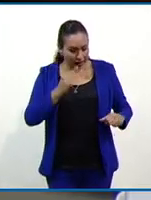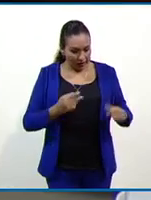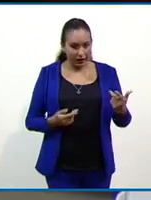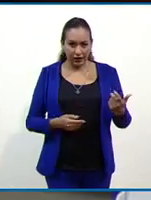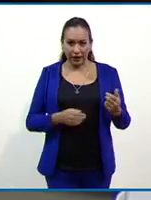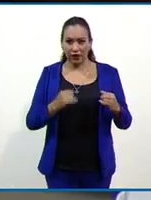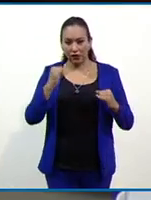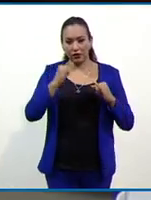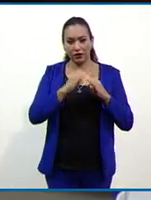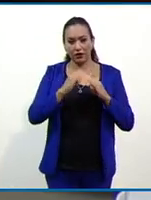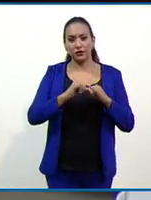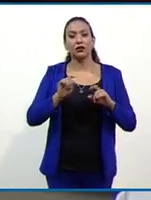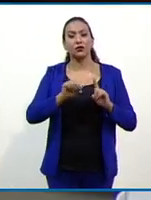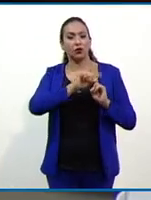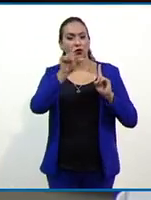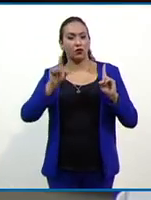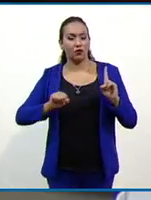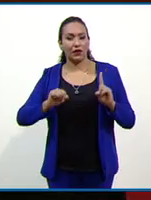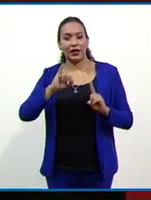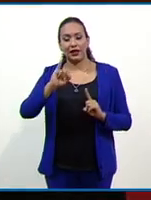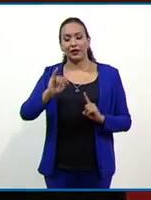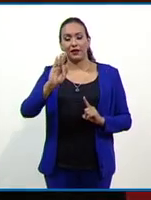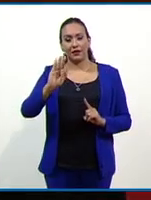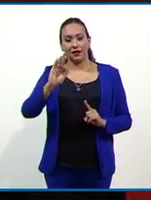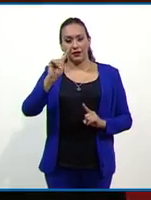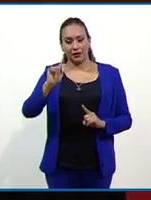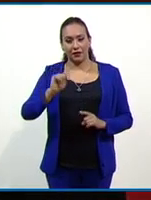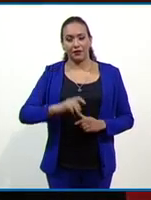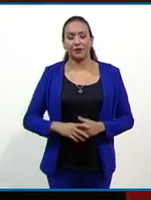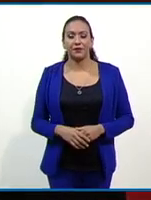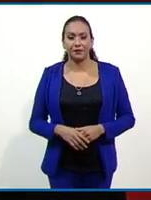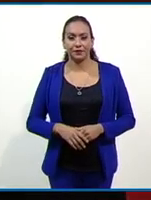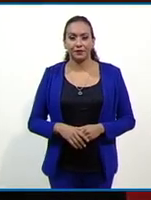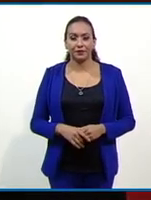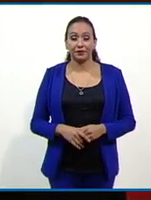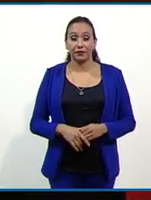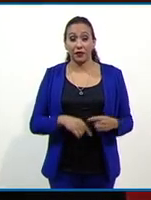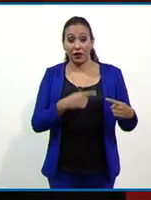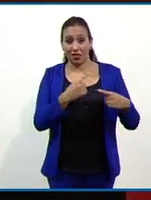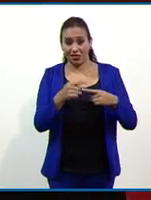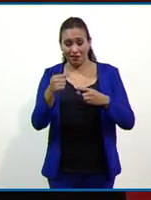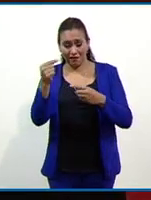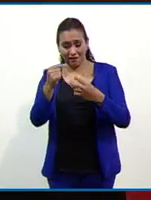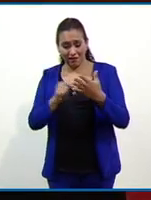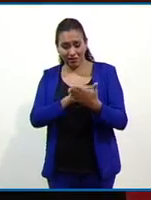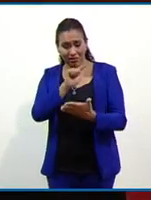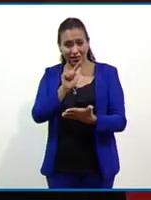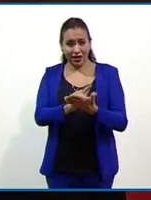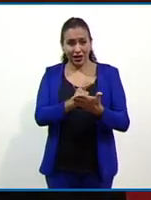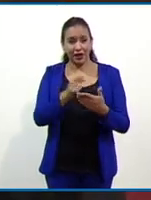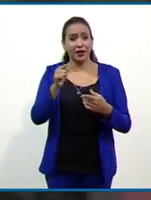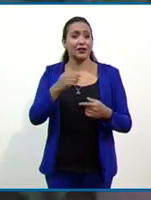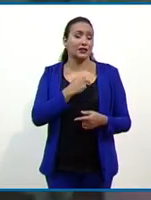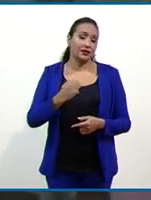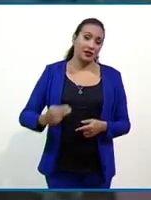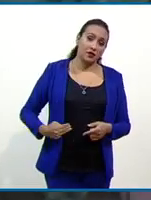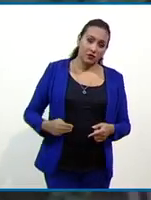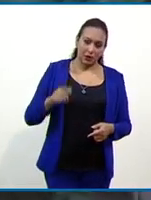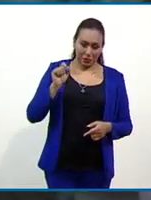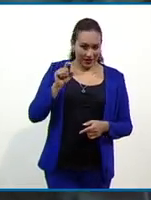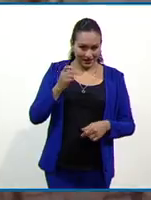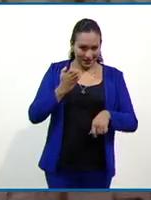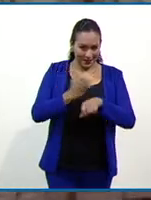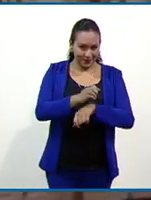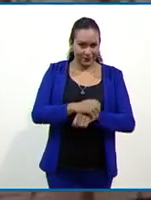del Instituto Federal de Telecomunicaciones. De diversas disposiciones de leyes de ingresos de municipios de ese